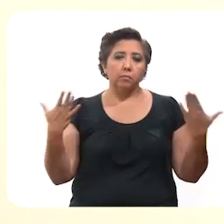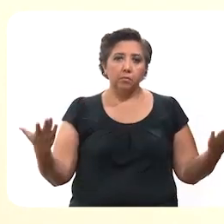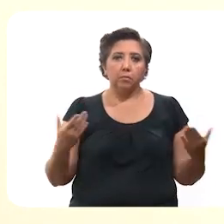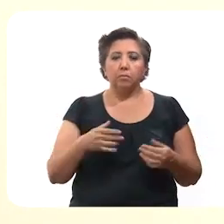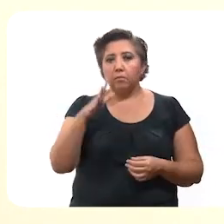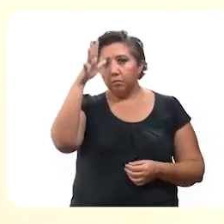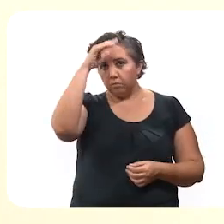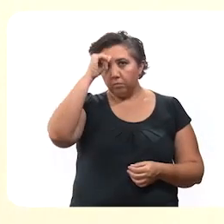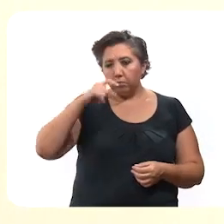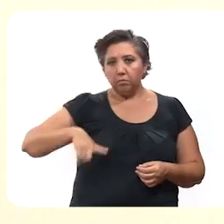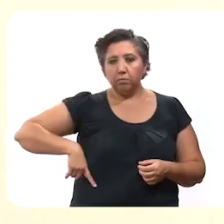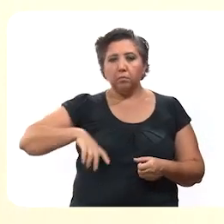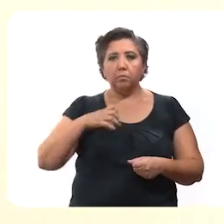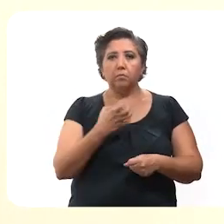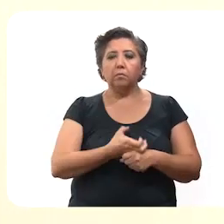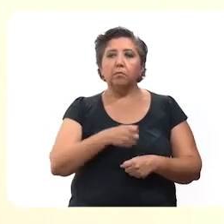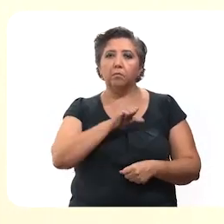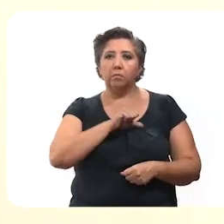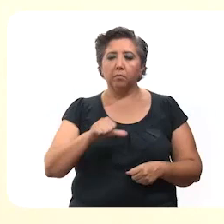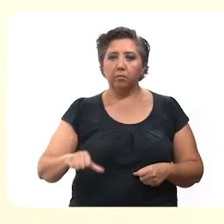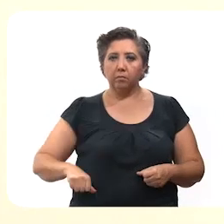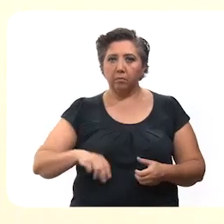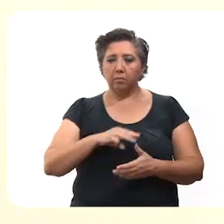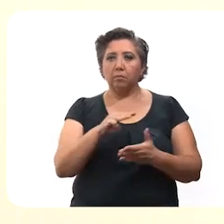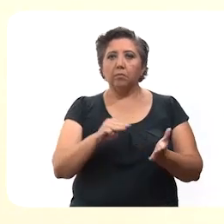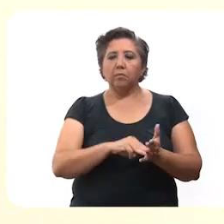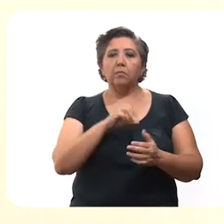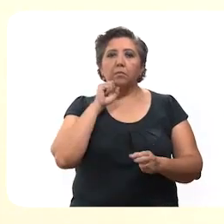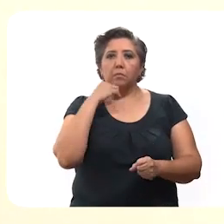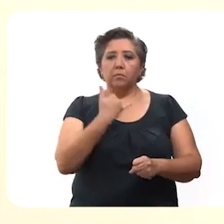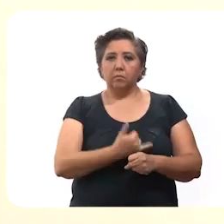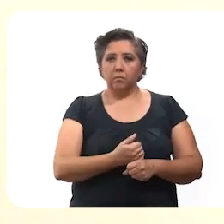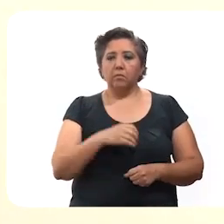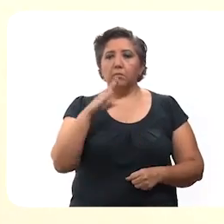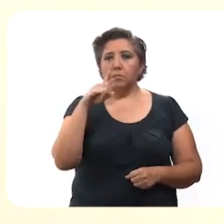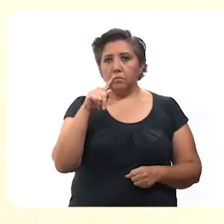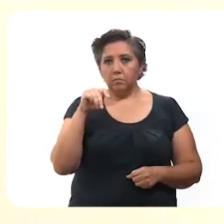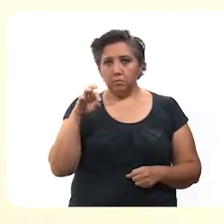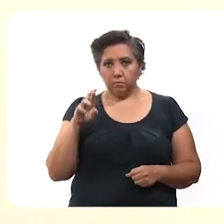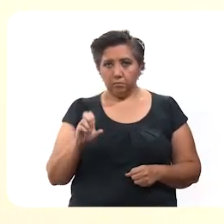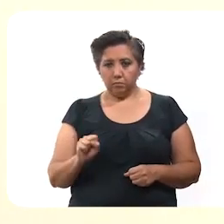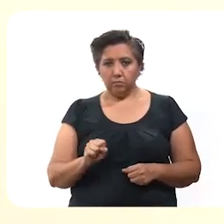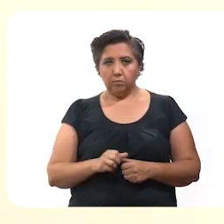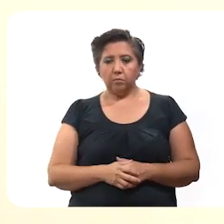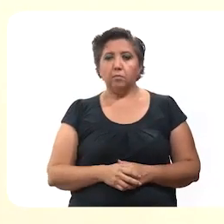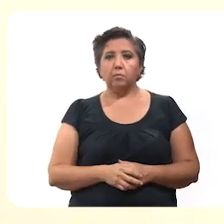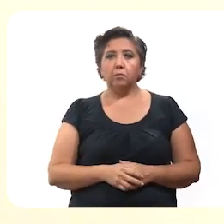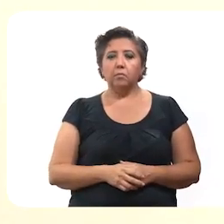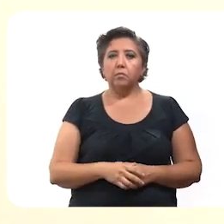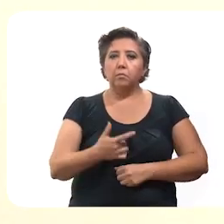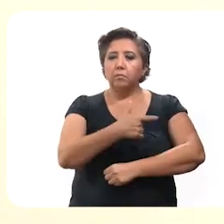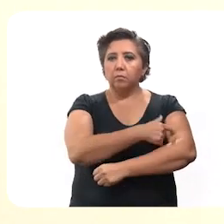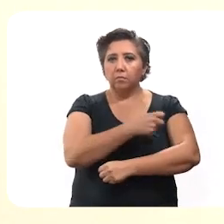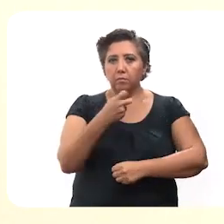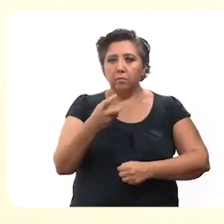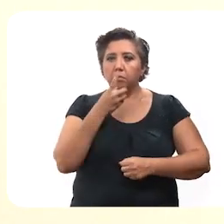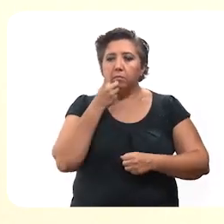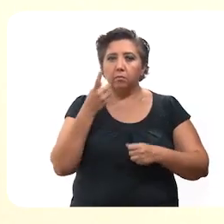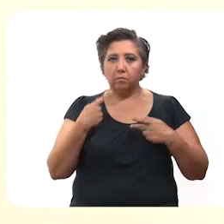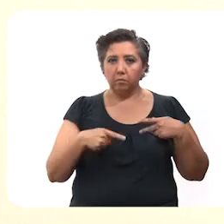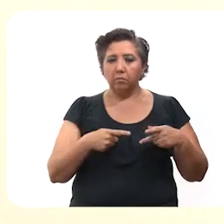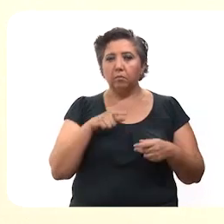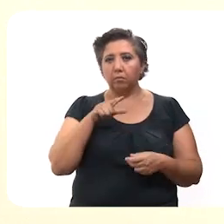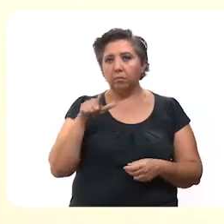realizarán de manera coordinada el Gobierno del Estado, el Ayuntamiento de Mérida y la Secretaría del Bienestar. La vacunación de este sector